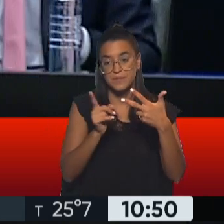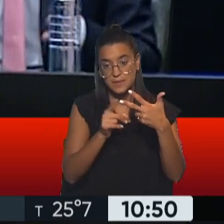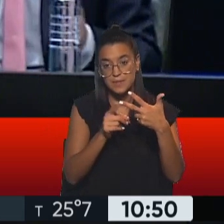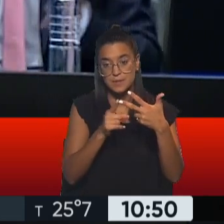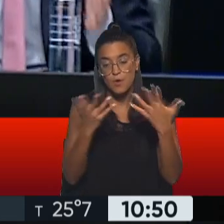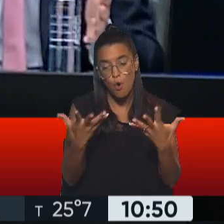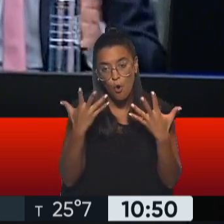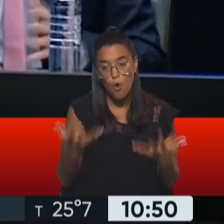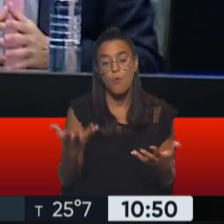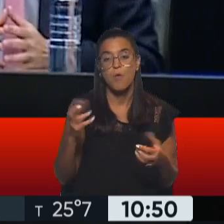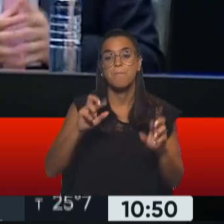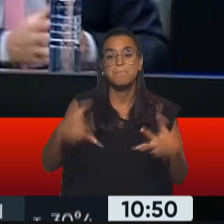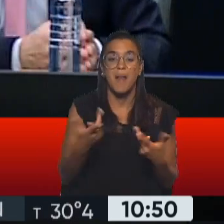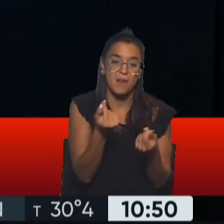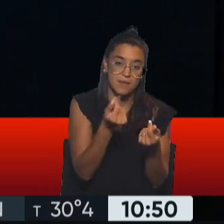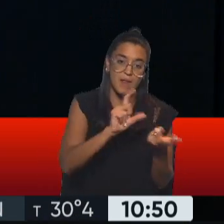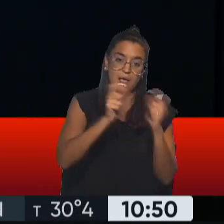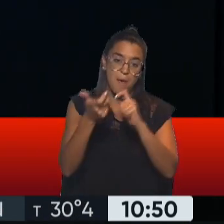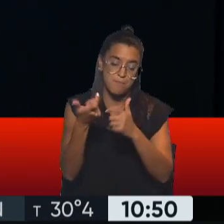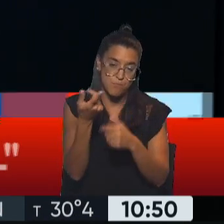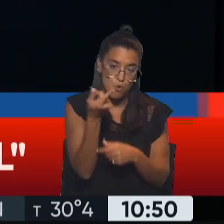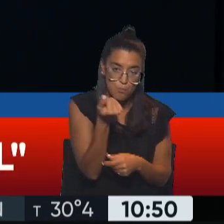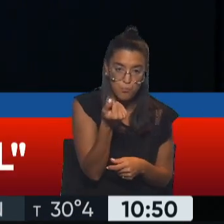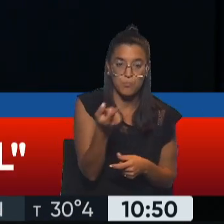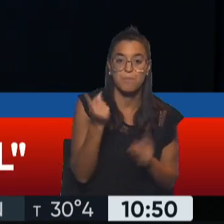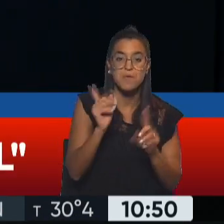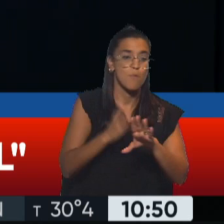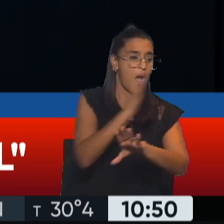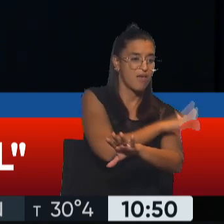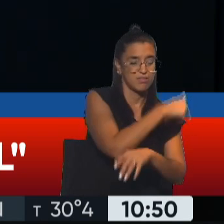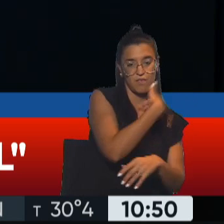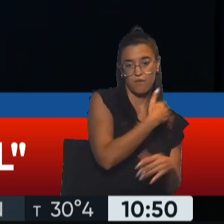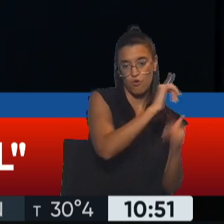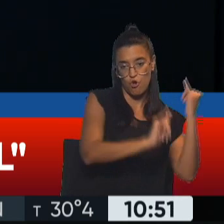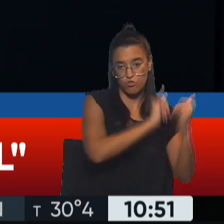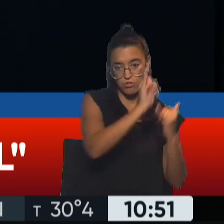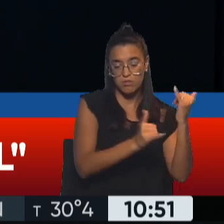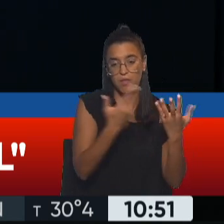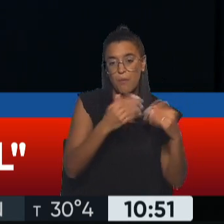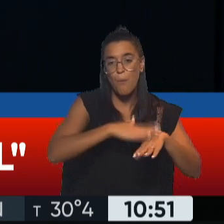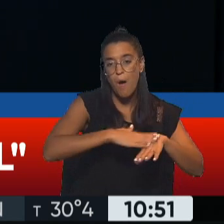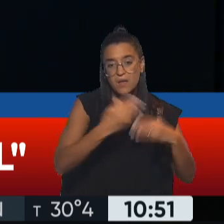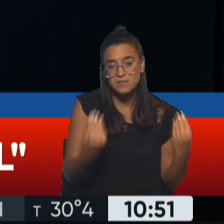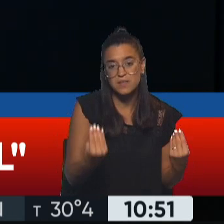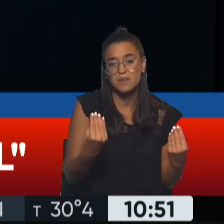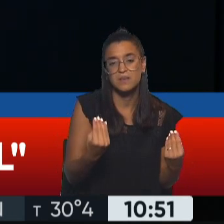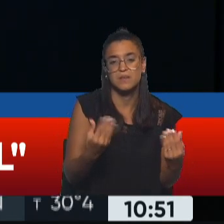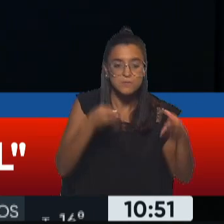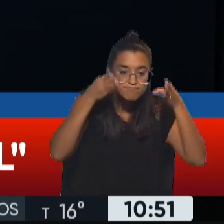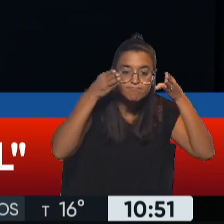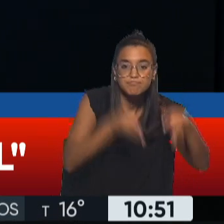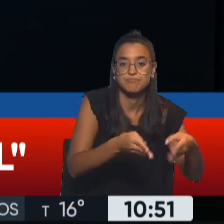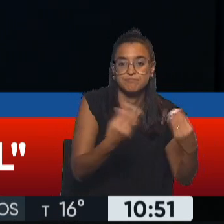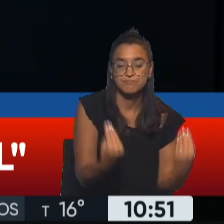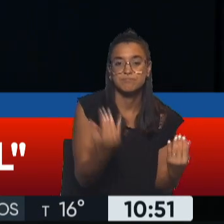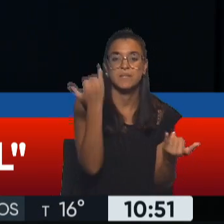se da, por supuesto, la política monetaria, que describía previamente, que tiene como base apuntar a una estructura